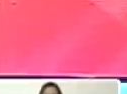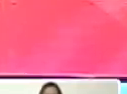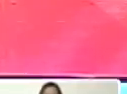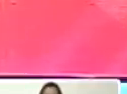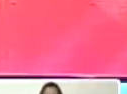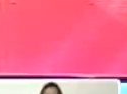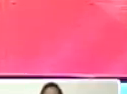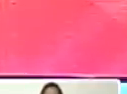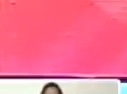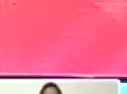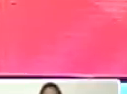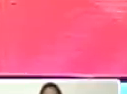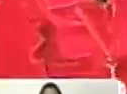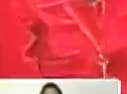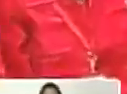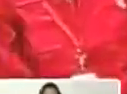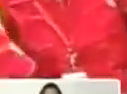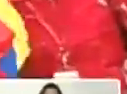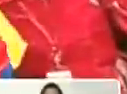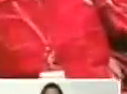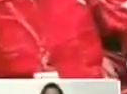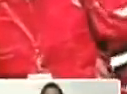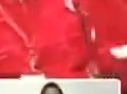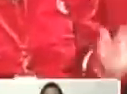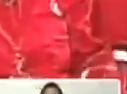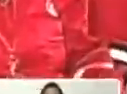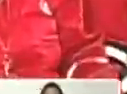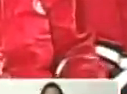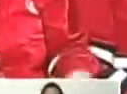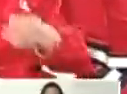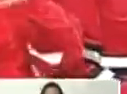¡Y que viva el socialismo bolivariano!